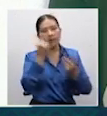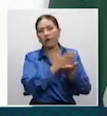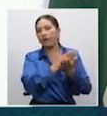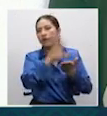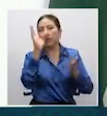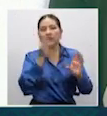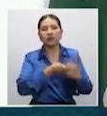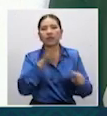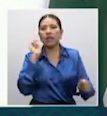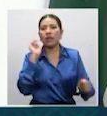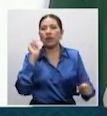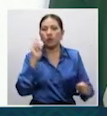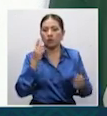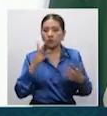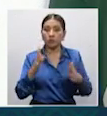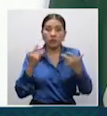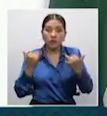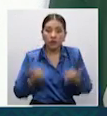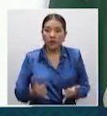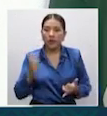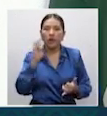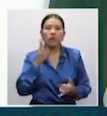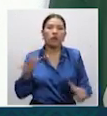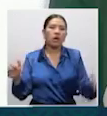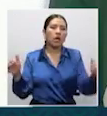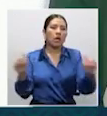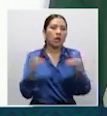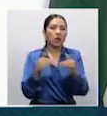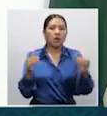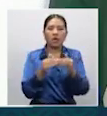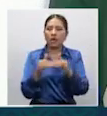Creo que el asesor